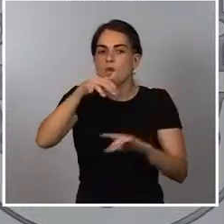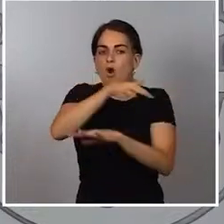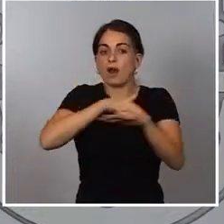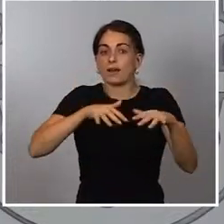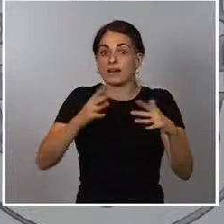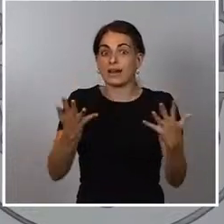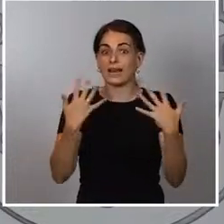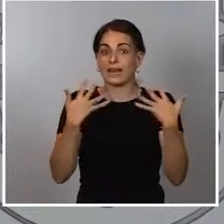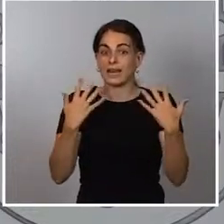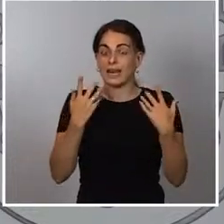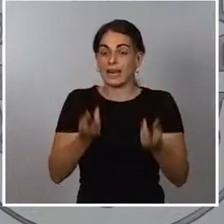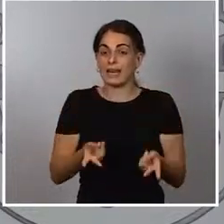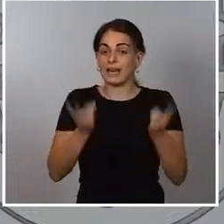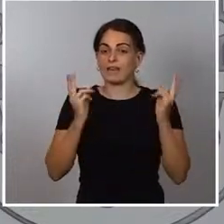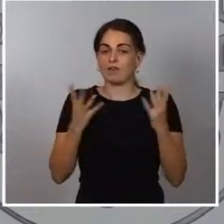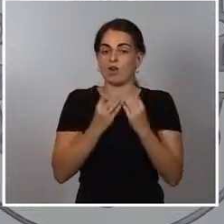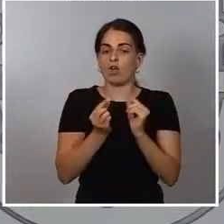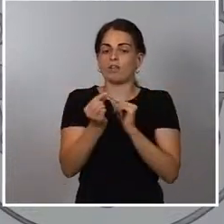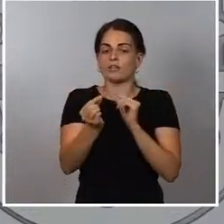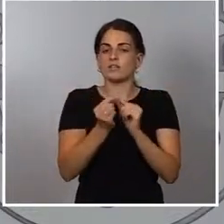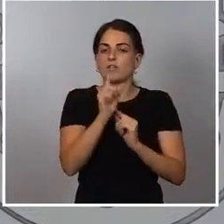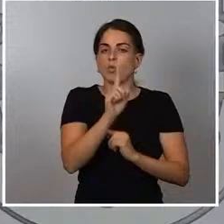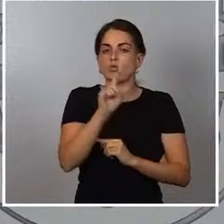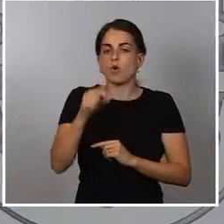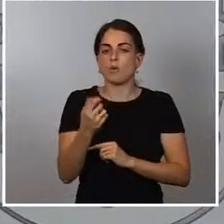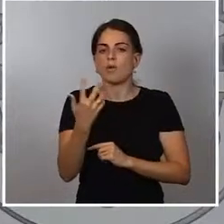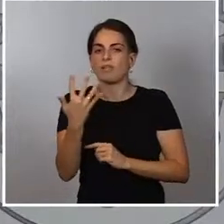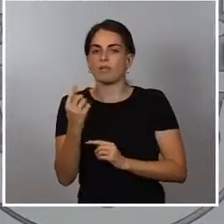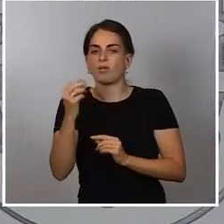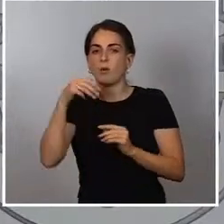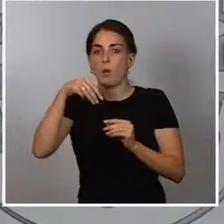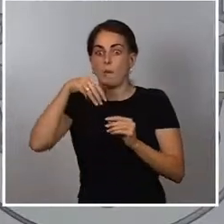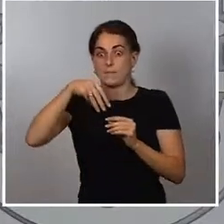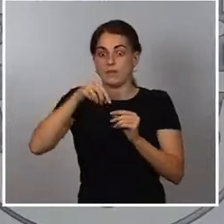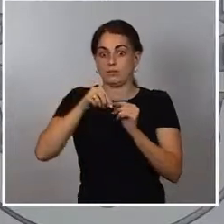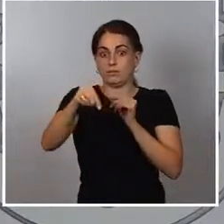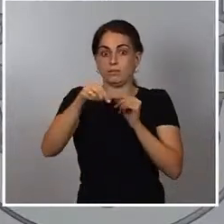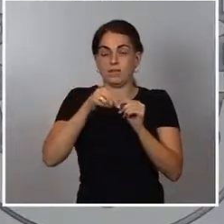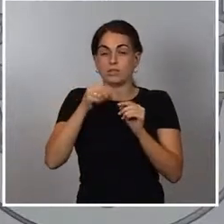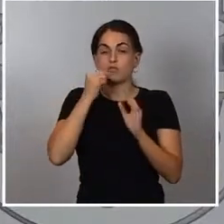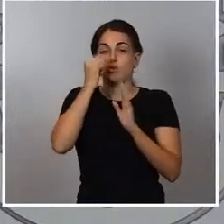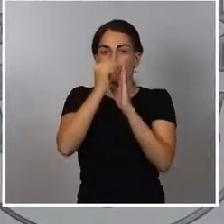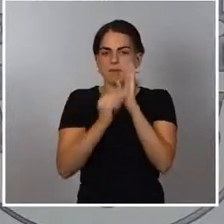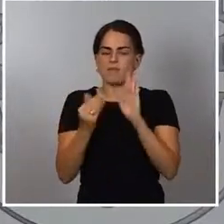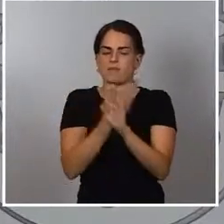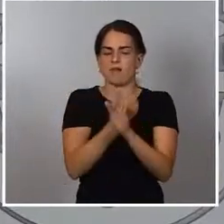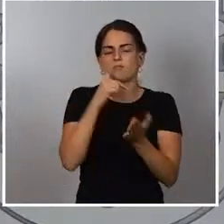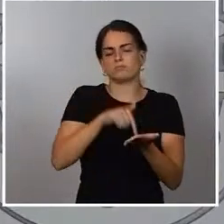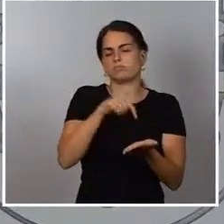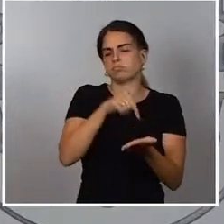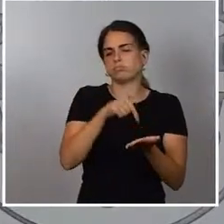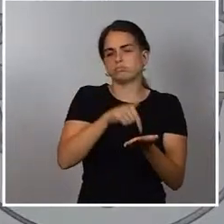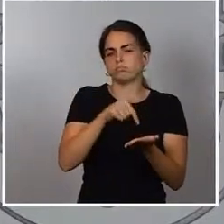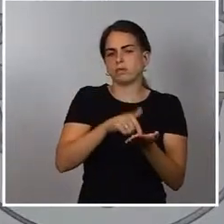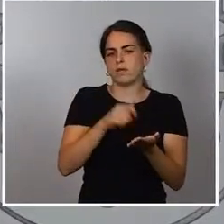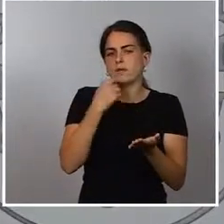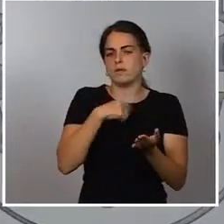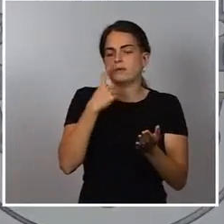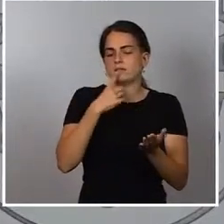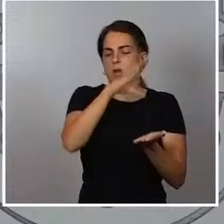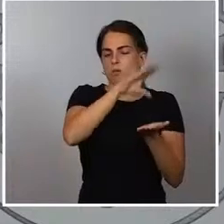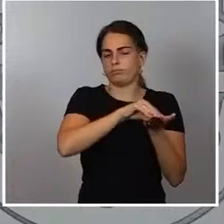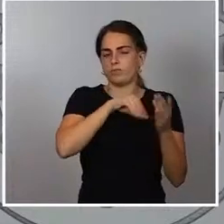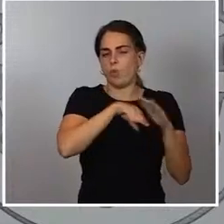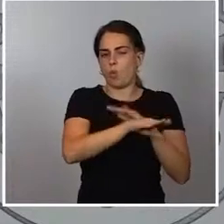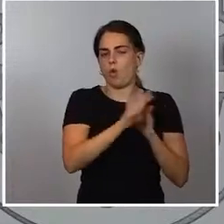distancia de 15 metros por cierto una medida que estaba siendo demandada y ya está la hemeroteca por numerosas personas y también por muchos